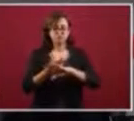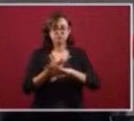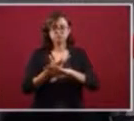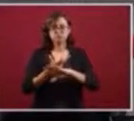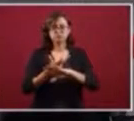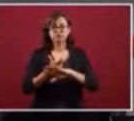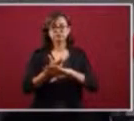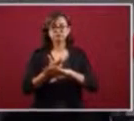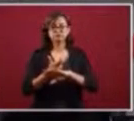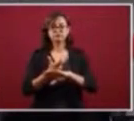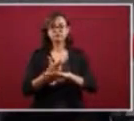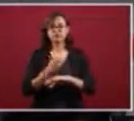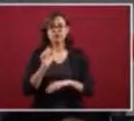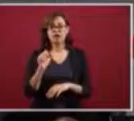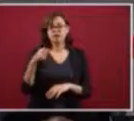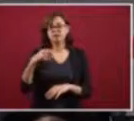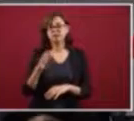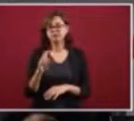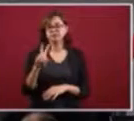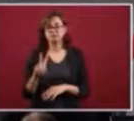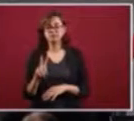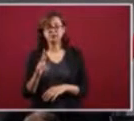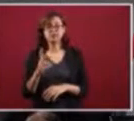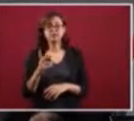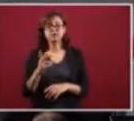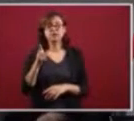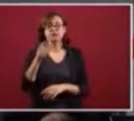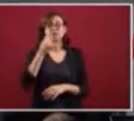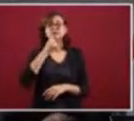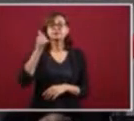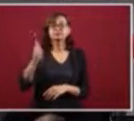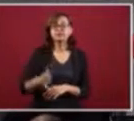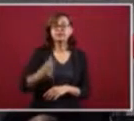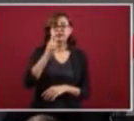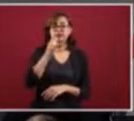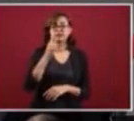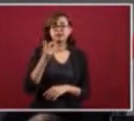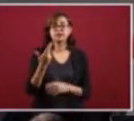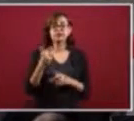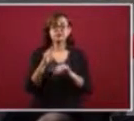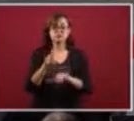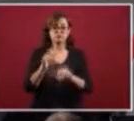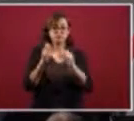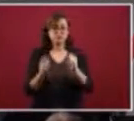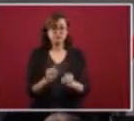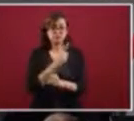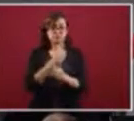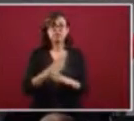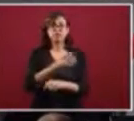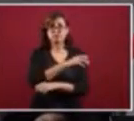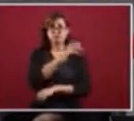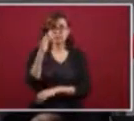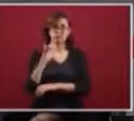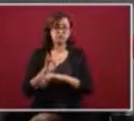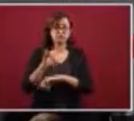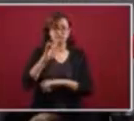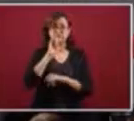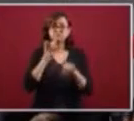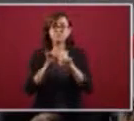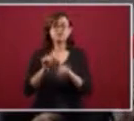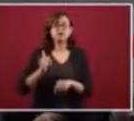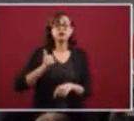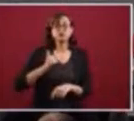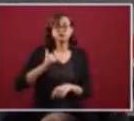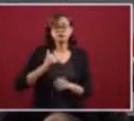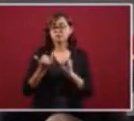la ANSB, que es la Agencia Italiana de Seguridad también Aérea, y la canadiense, que